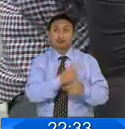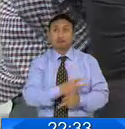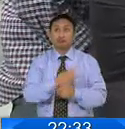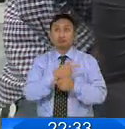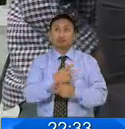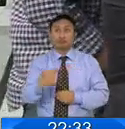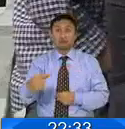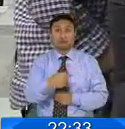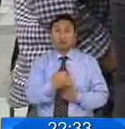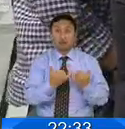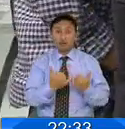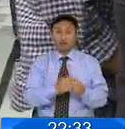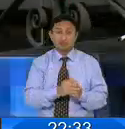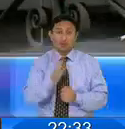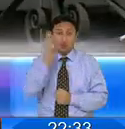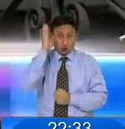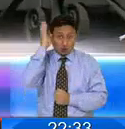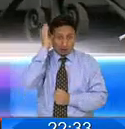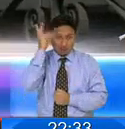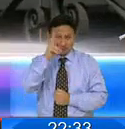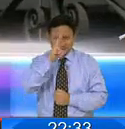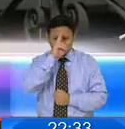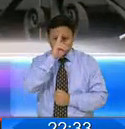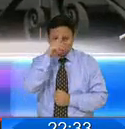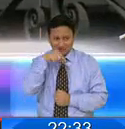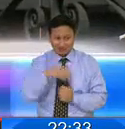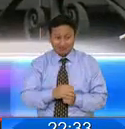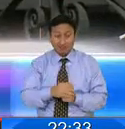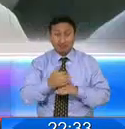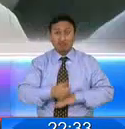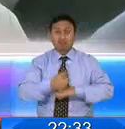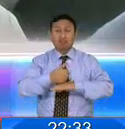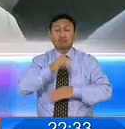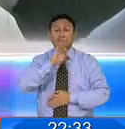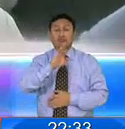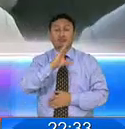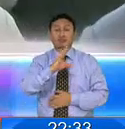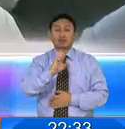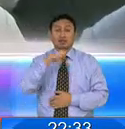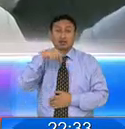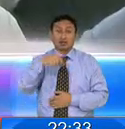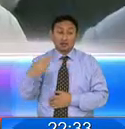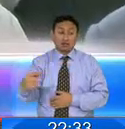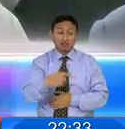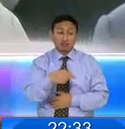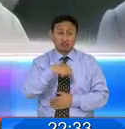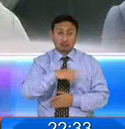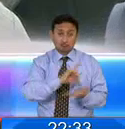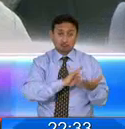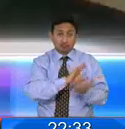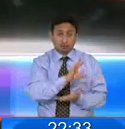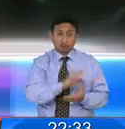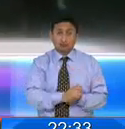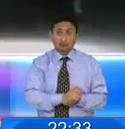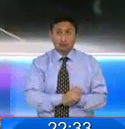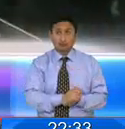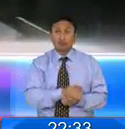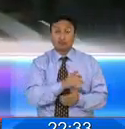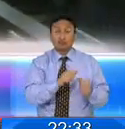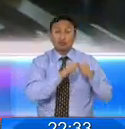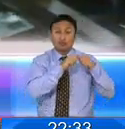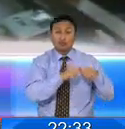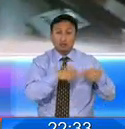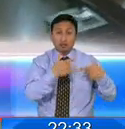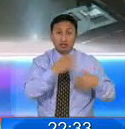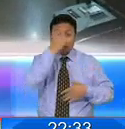esta es una jugada más de Yunda, una vez que el fallo del Tribunal Contencioso Electoral ha dejado en firme su remoción. Se mantienen en